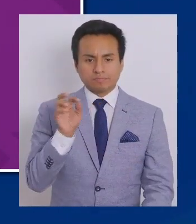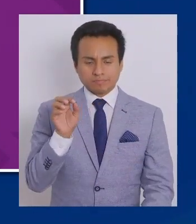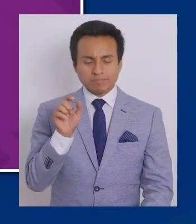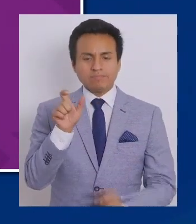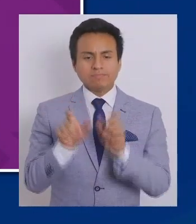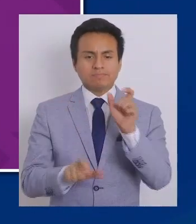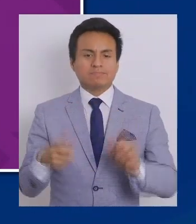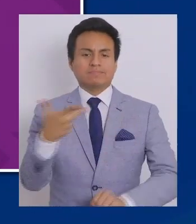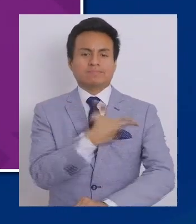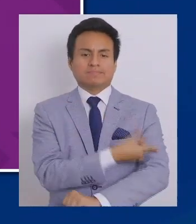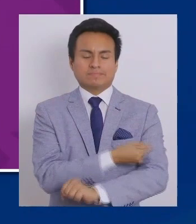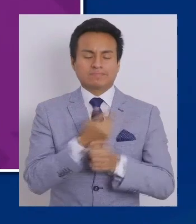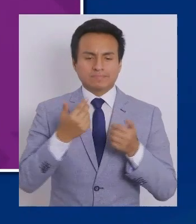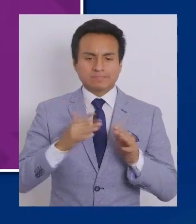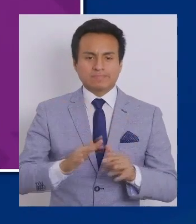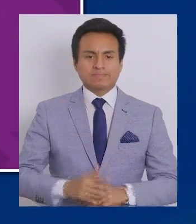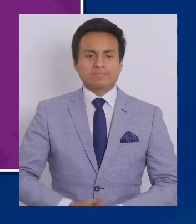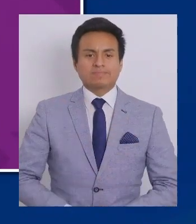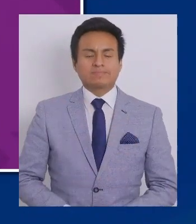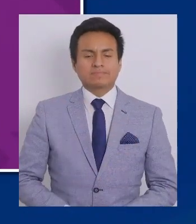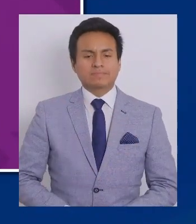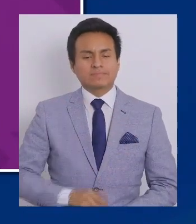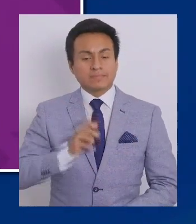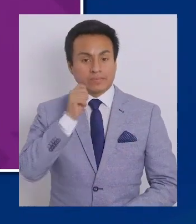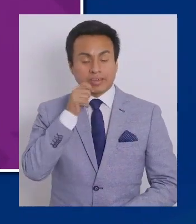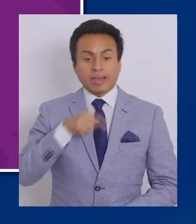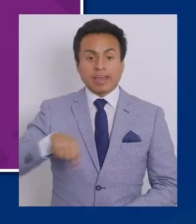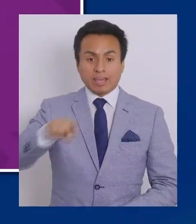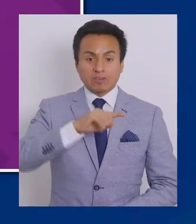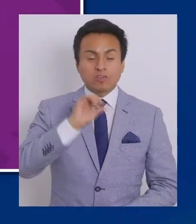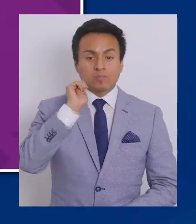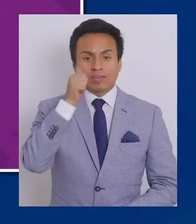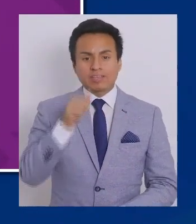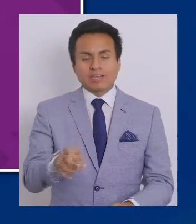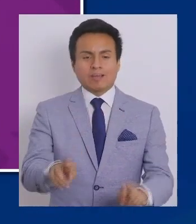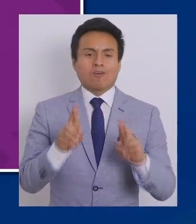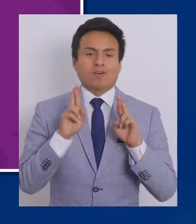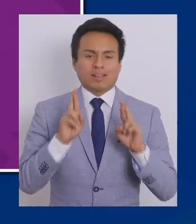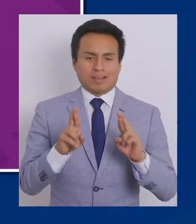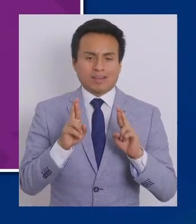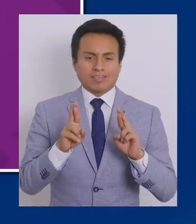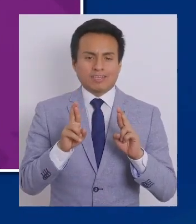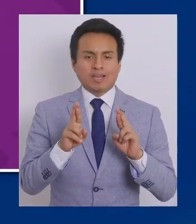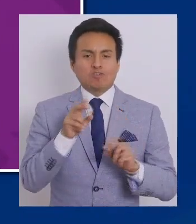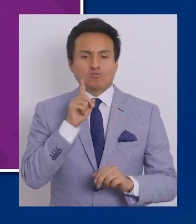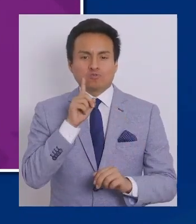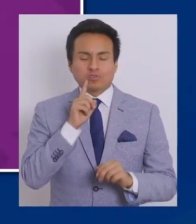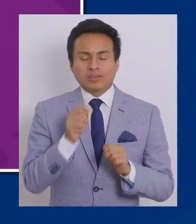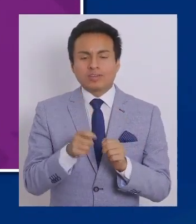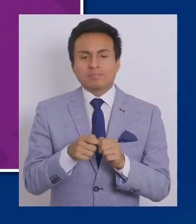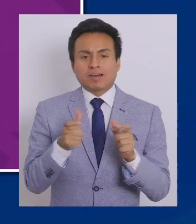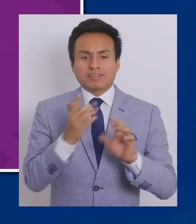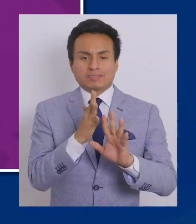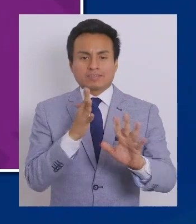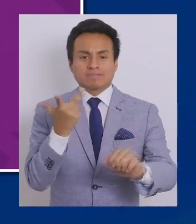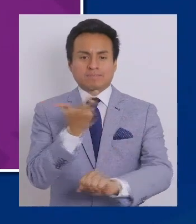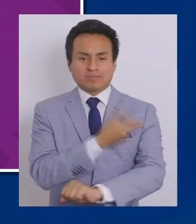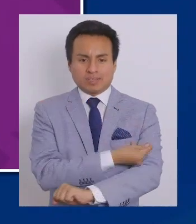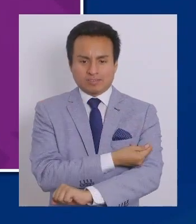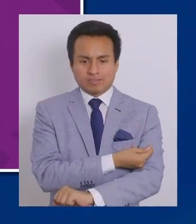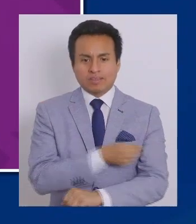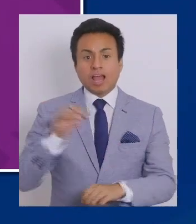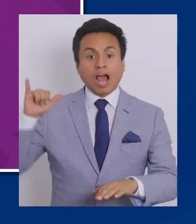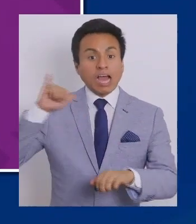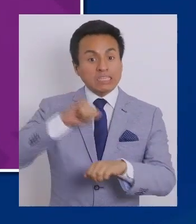pacientes vacunados para que ellos mañana ojalá tengan una mayor cantidad de pacientes vacunados hay